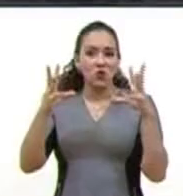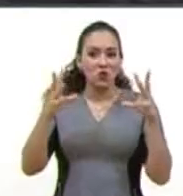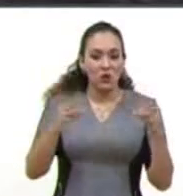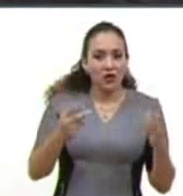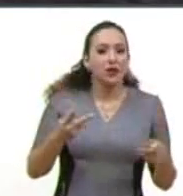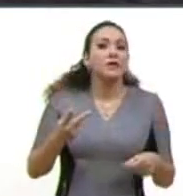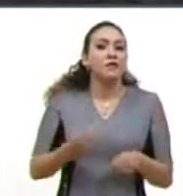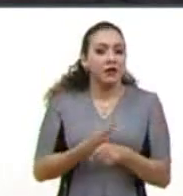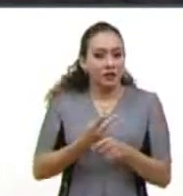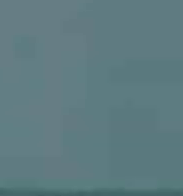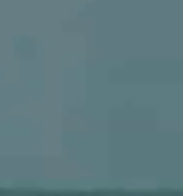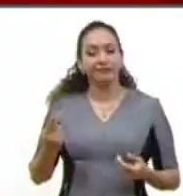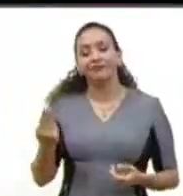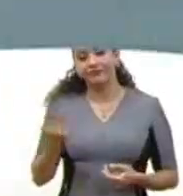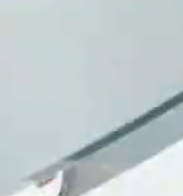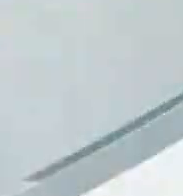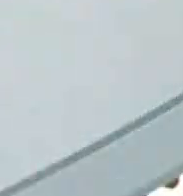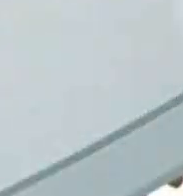humanidad.